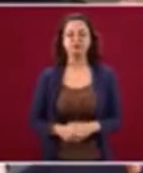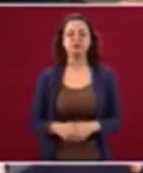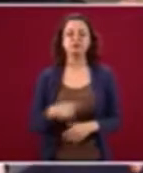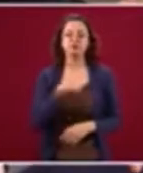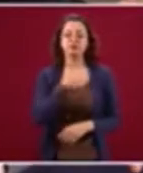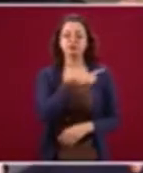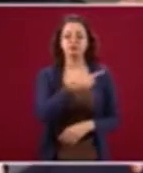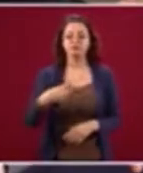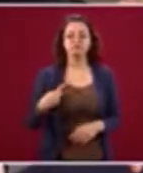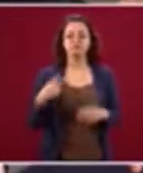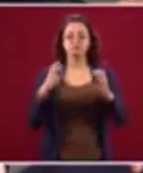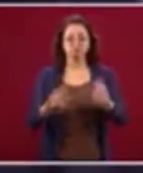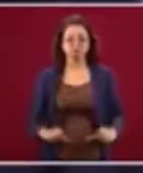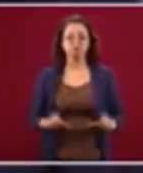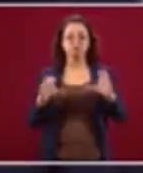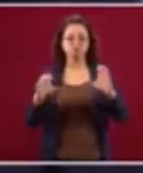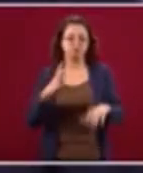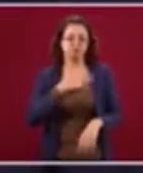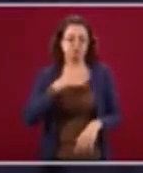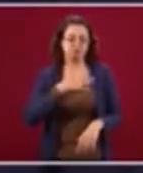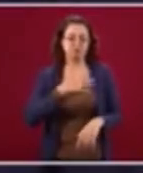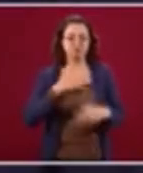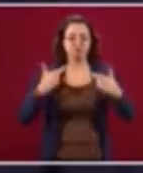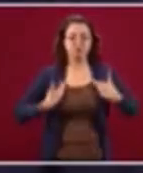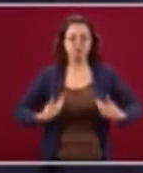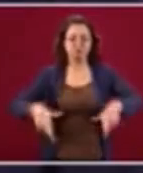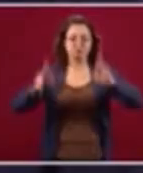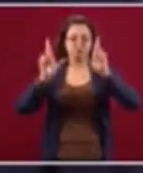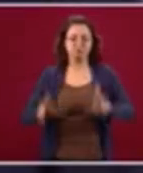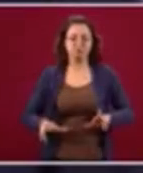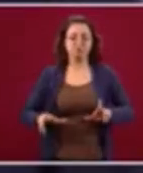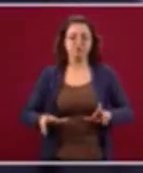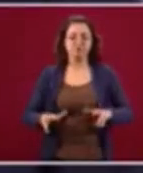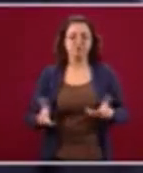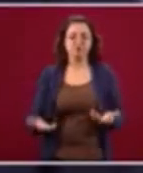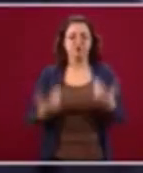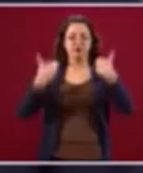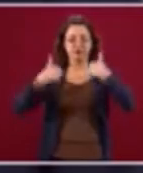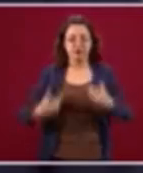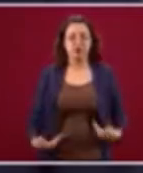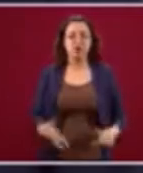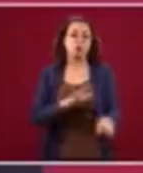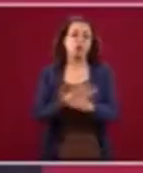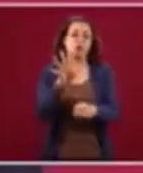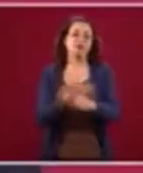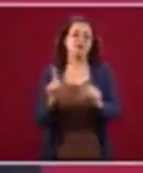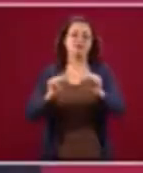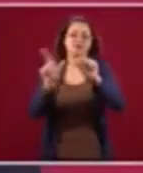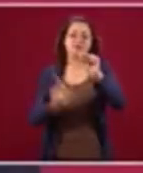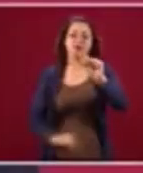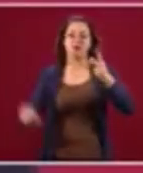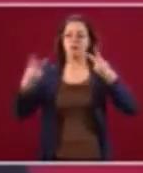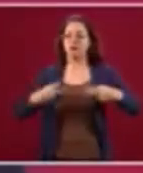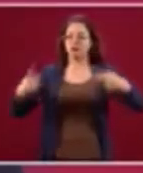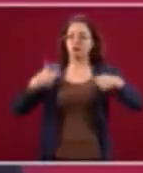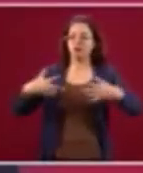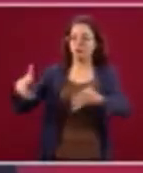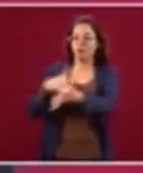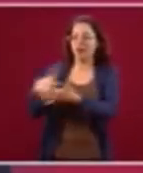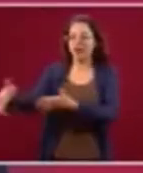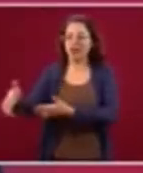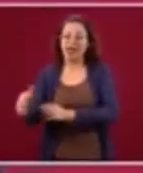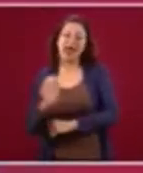cuidar lo que represento, porque yo represento a todos los mexicanos, no Andrés